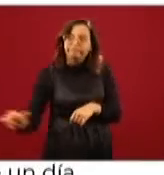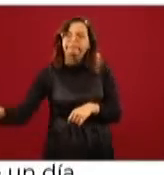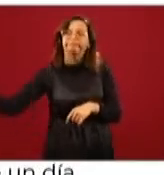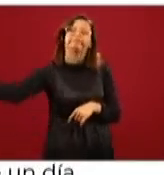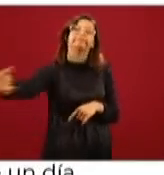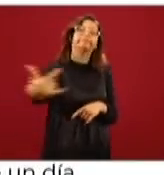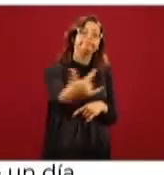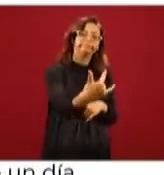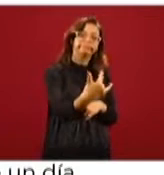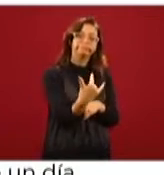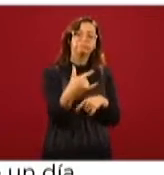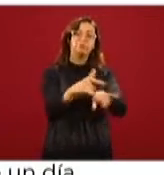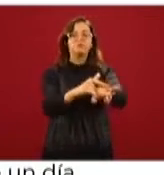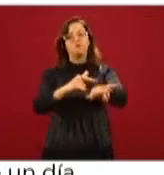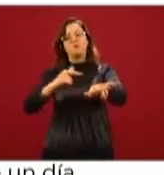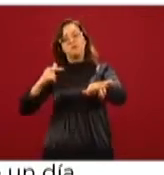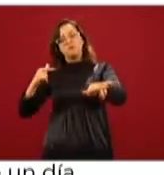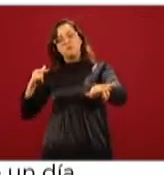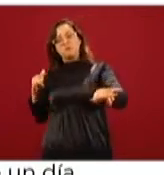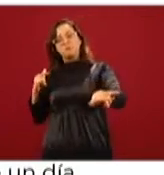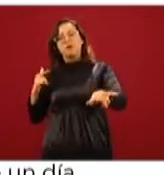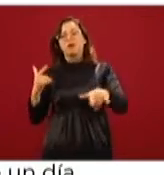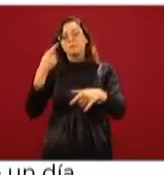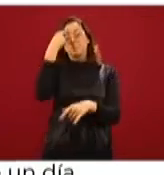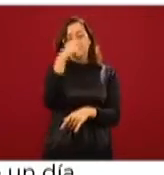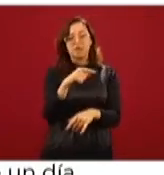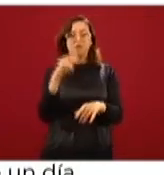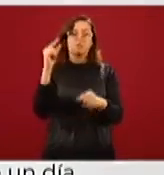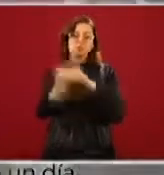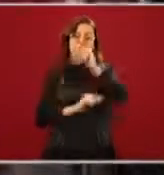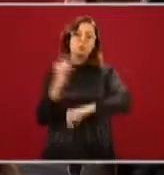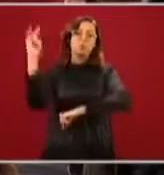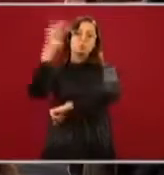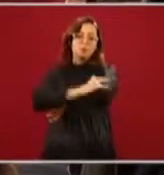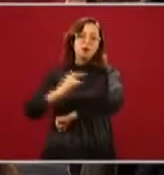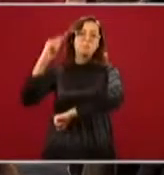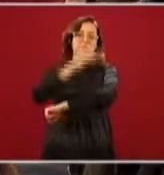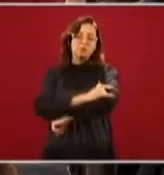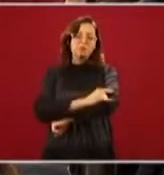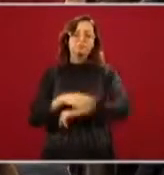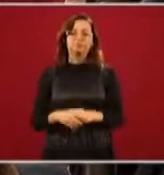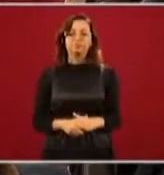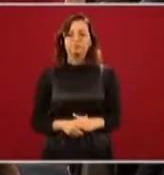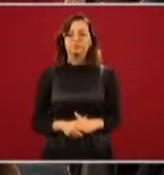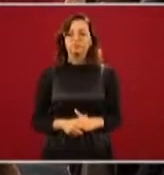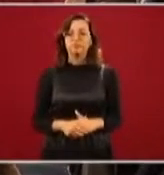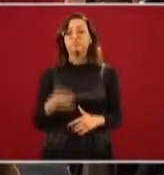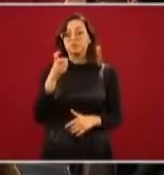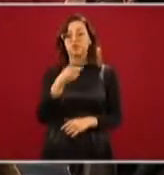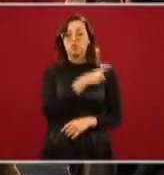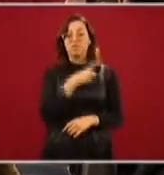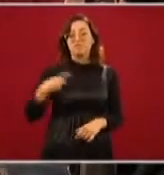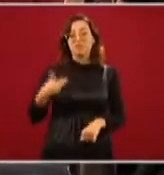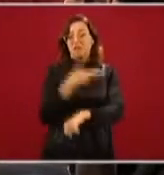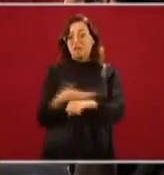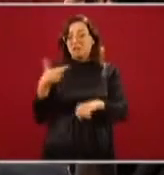puestos en la cola, en la línea de acceso hacia el Aeropuerto de la Ciudad de México. Adelante. Esto tenía que rediseñarse. Además, las